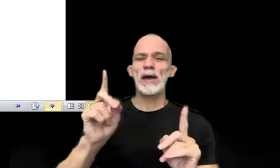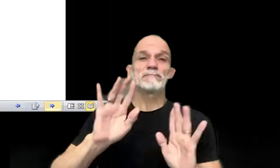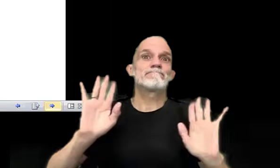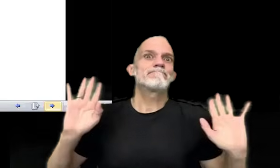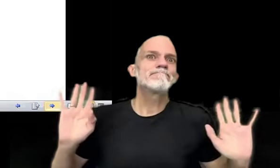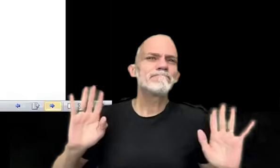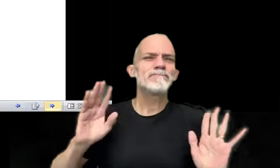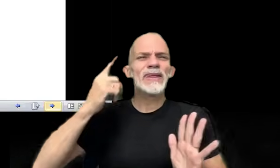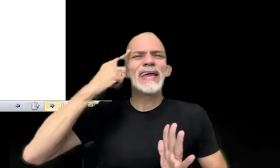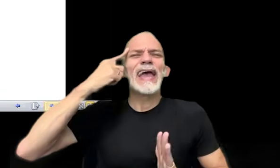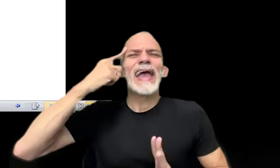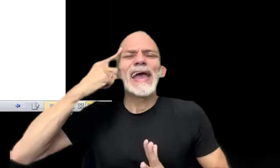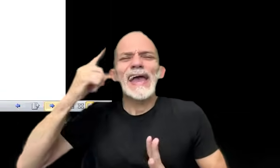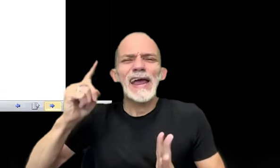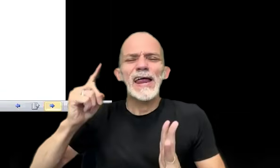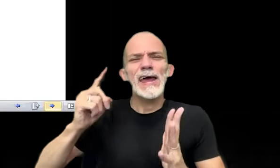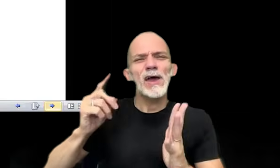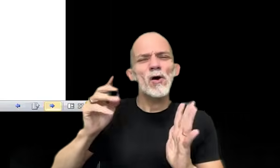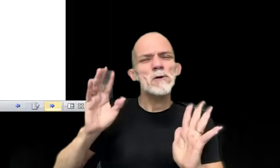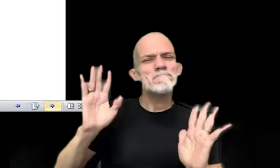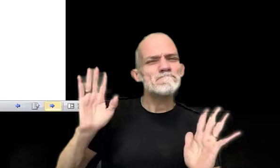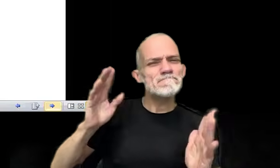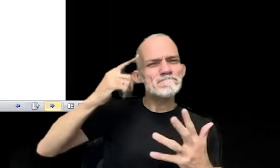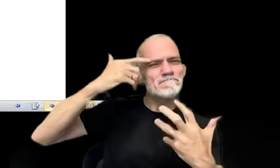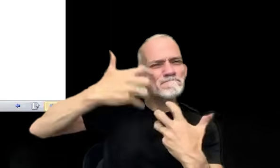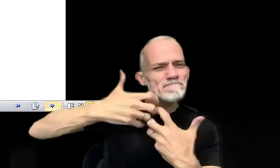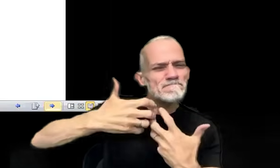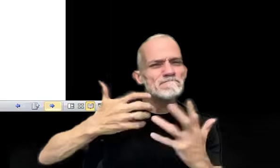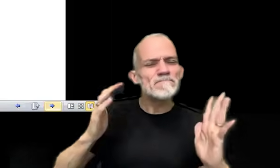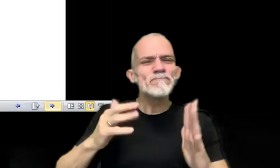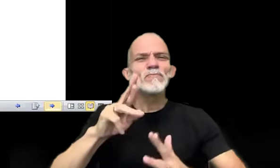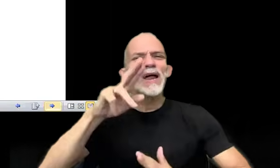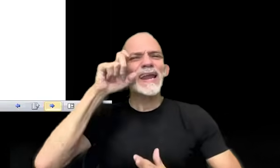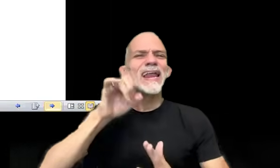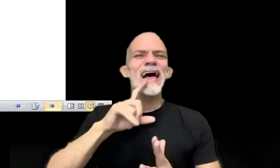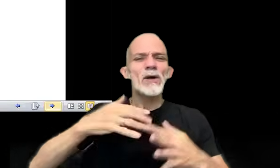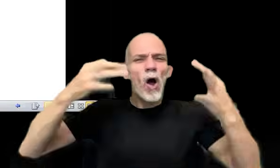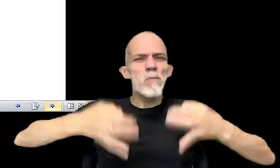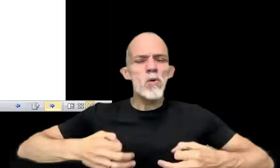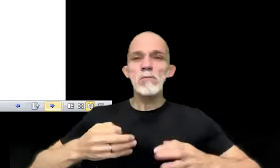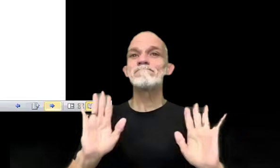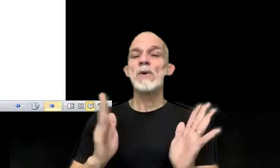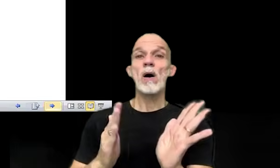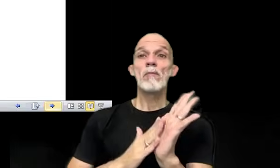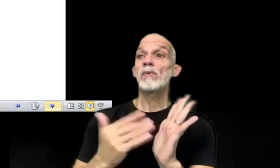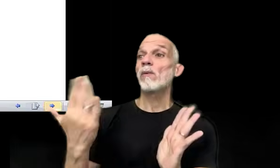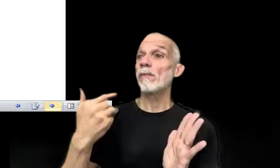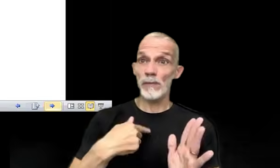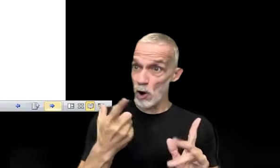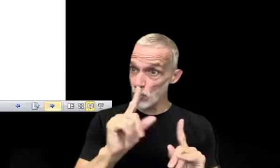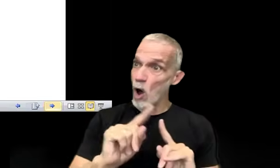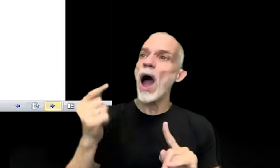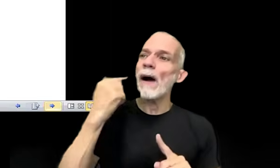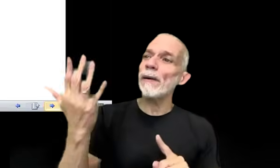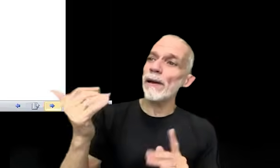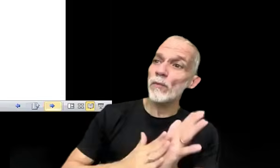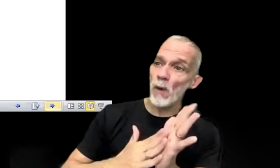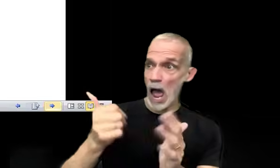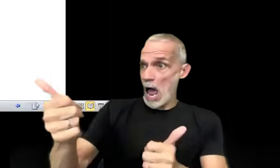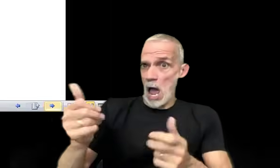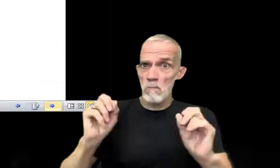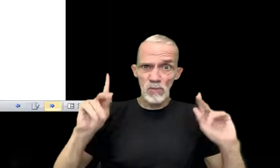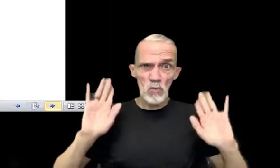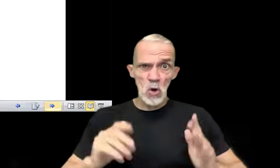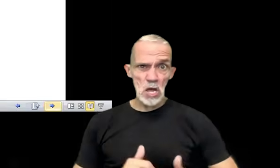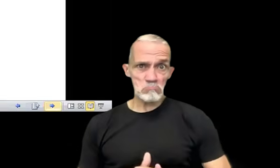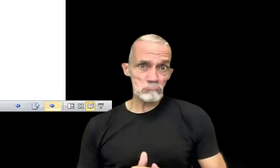son presunciones relativas. Recordemos que las presunciones relativas son aquellas que admiten prueba en contrario.